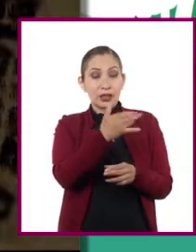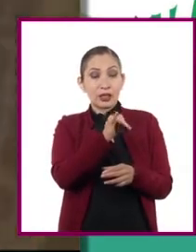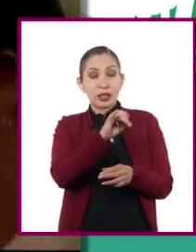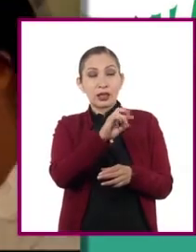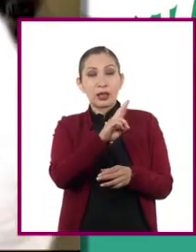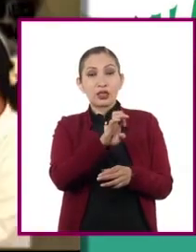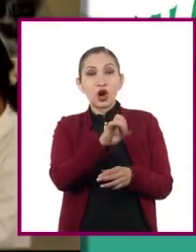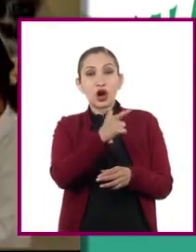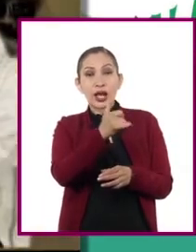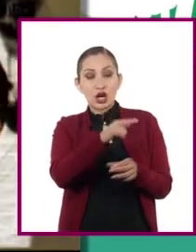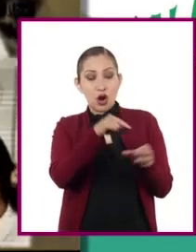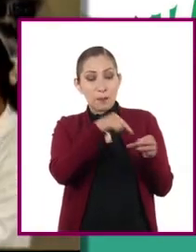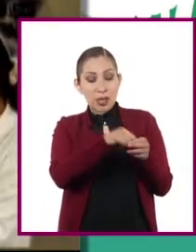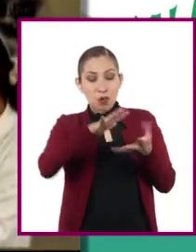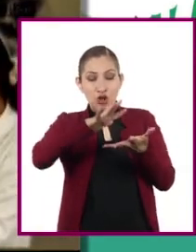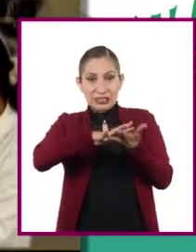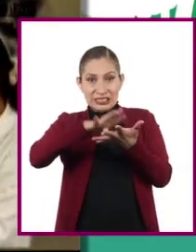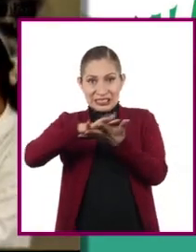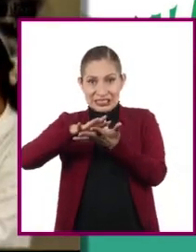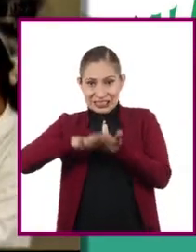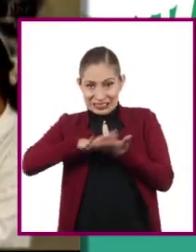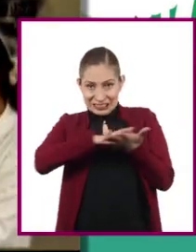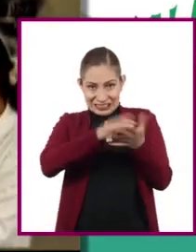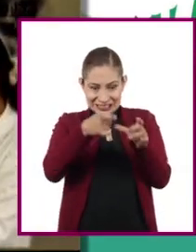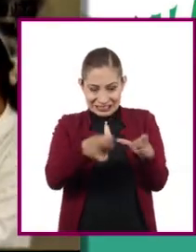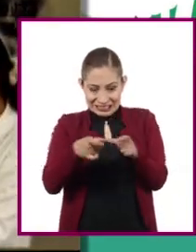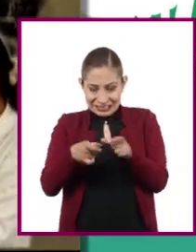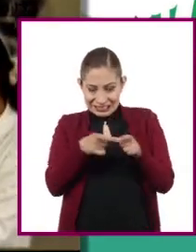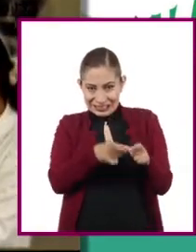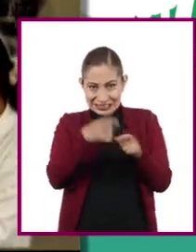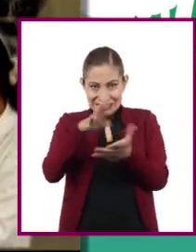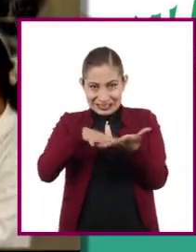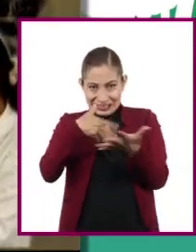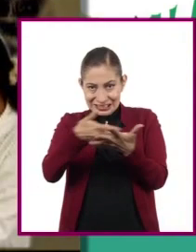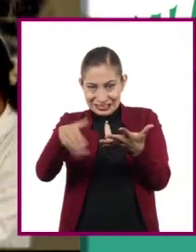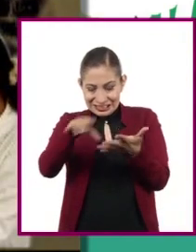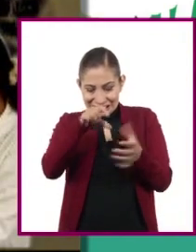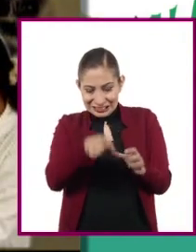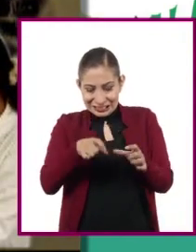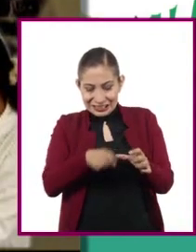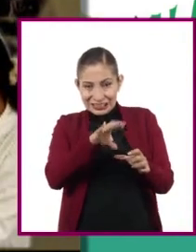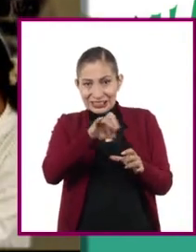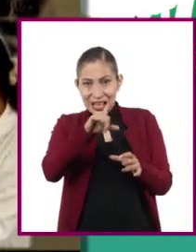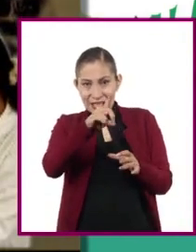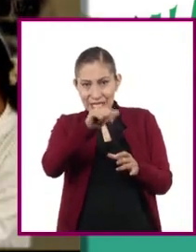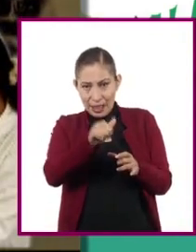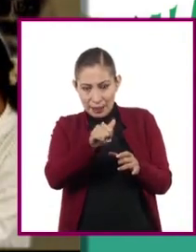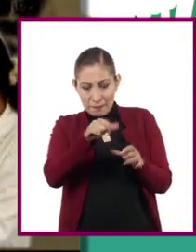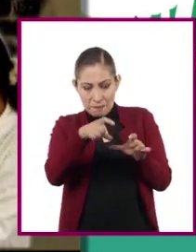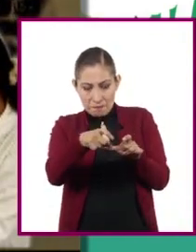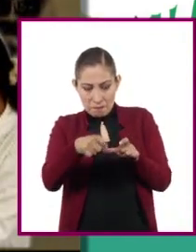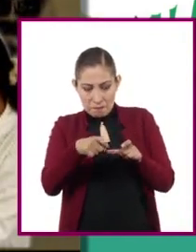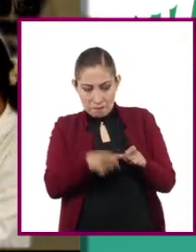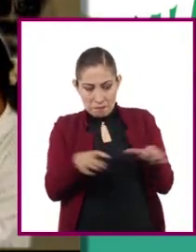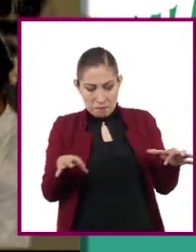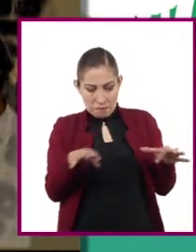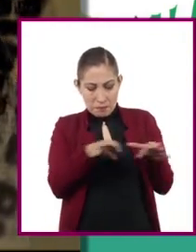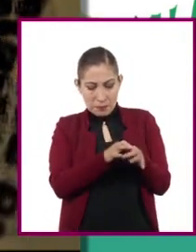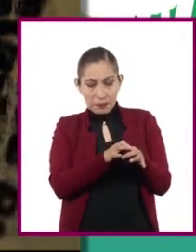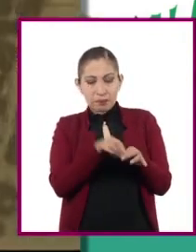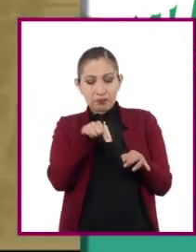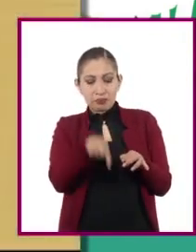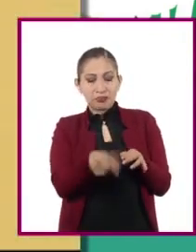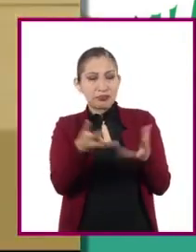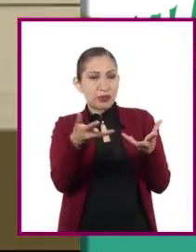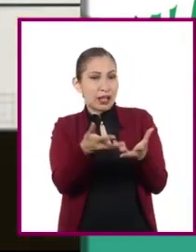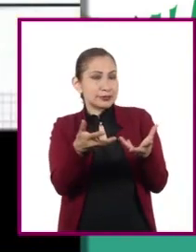hidrógeno con las membranas de la celda, esta celda lo que hace es, vamos a pensarlo de una